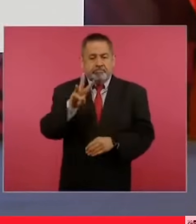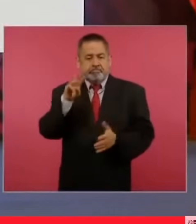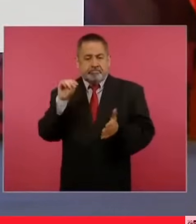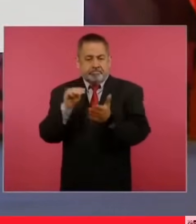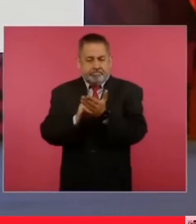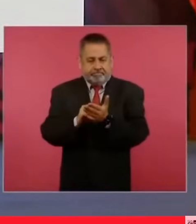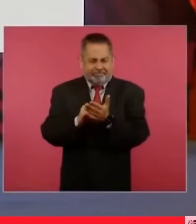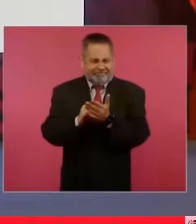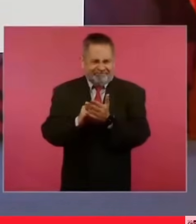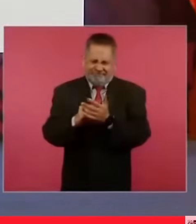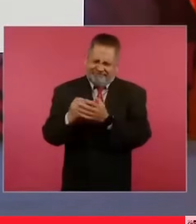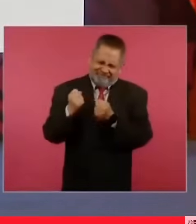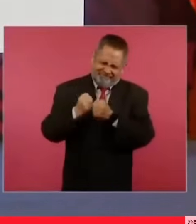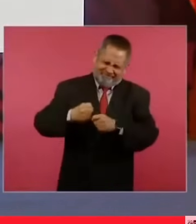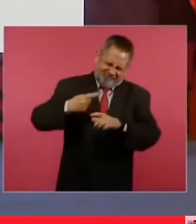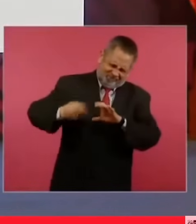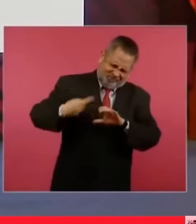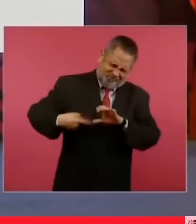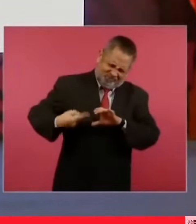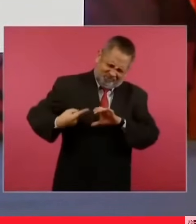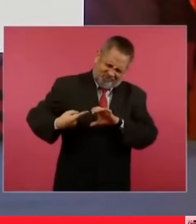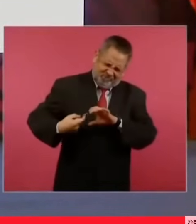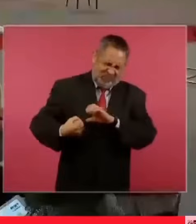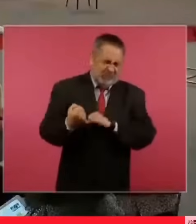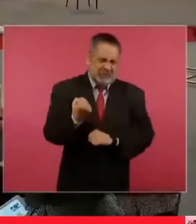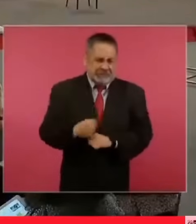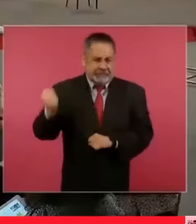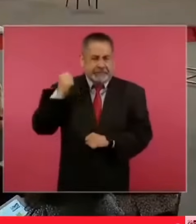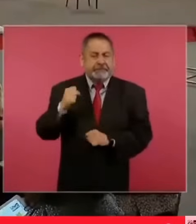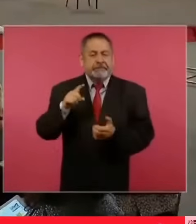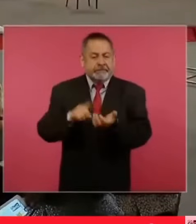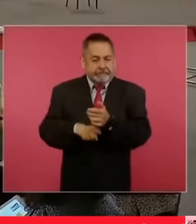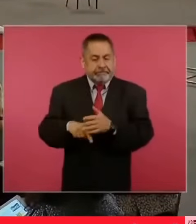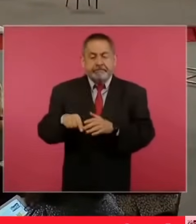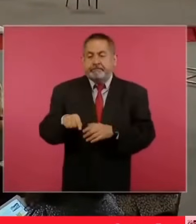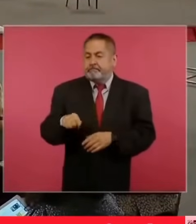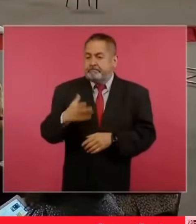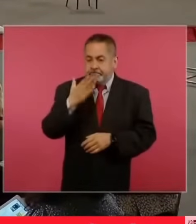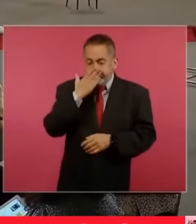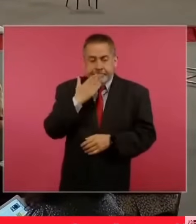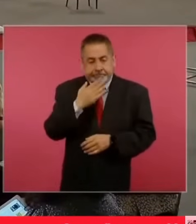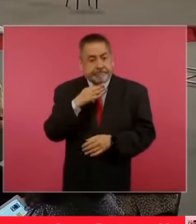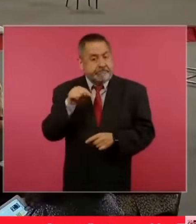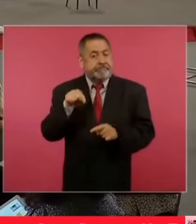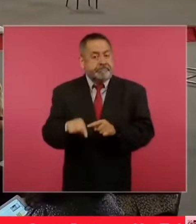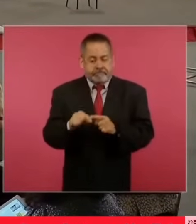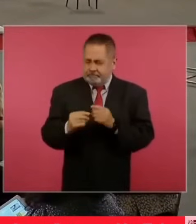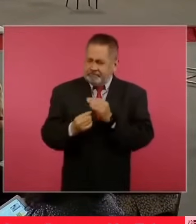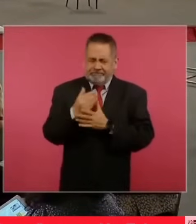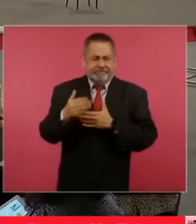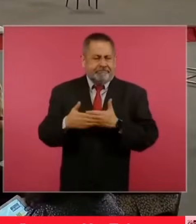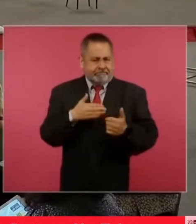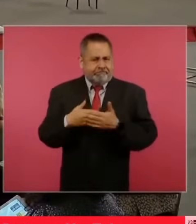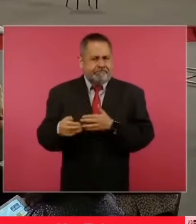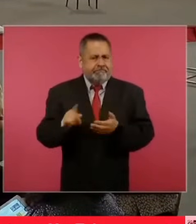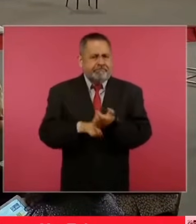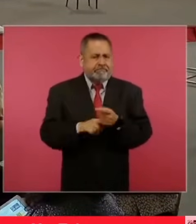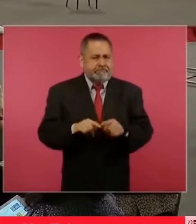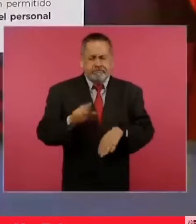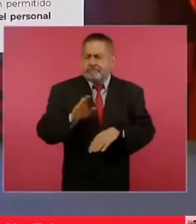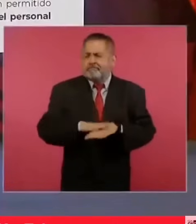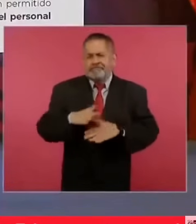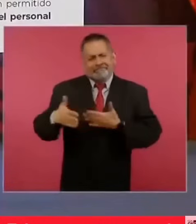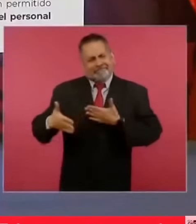gran capacidad, de última generación. La que sigue, por favor. son equipos ya